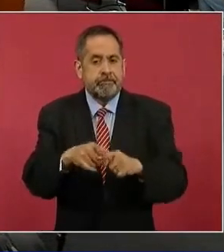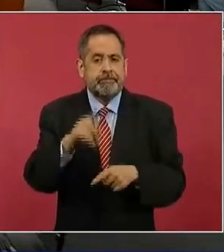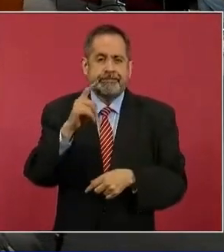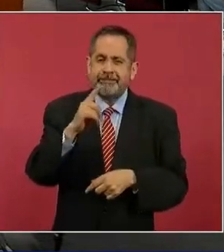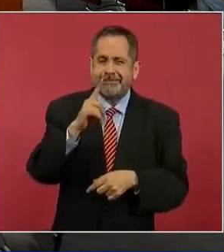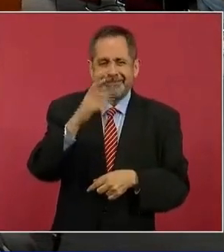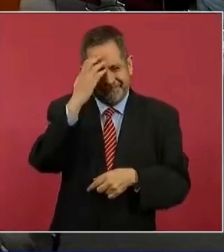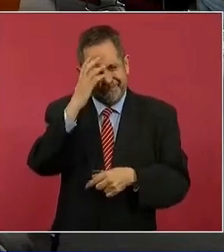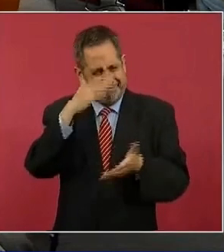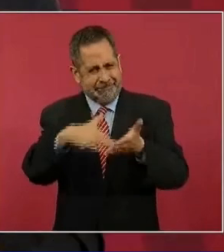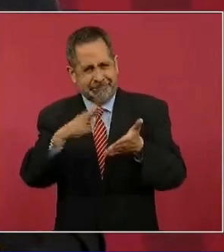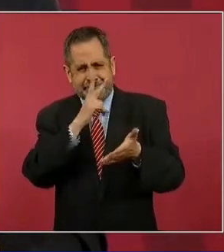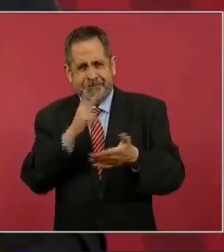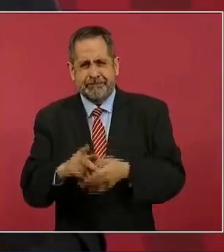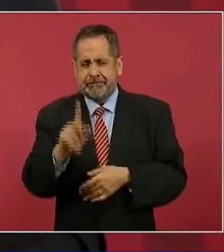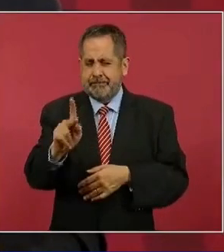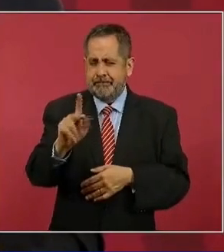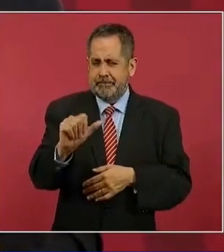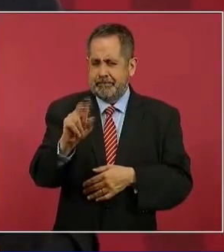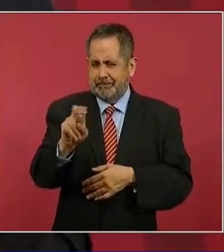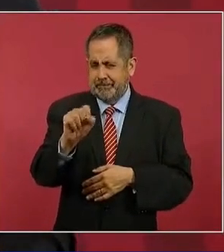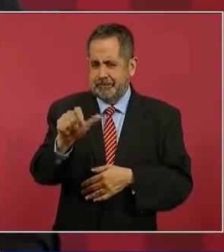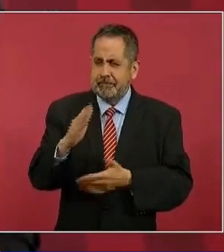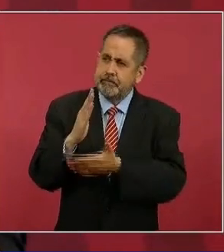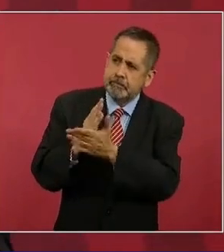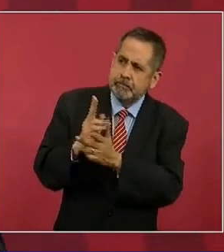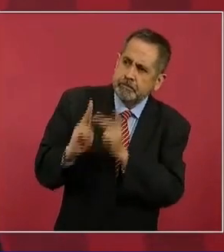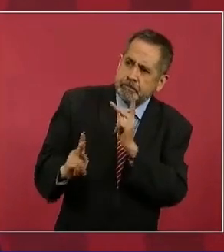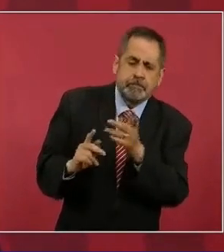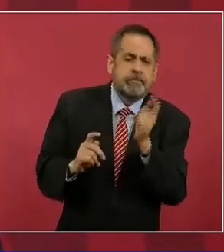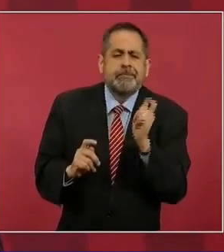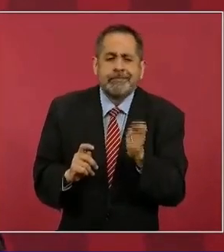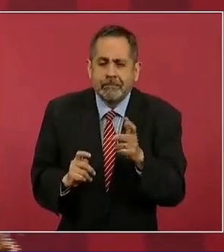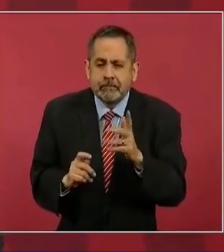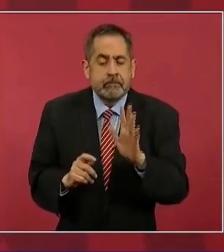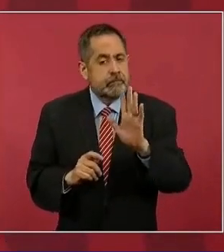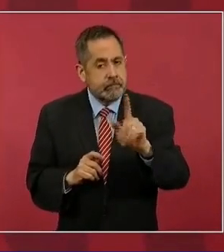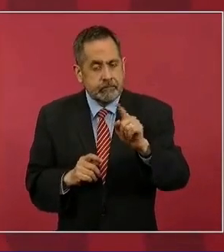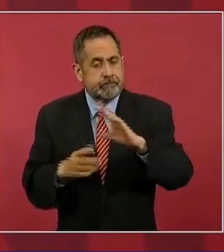es para que políticamente se